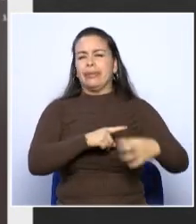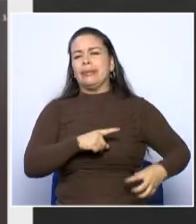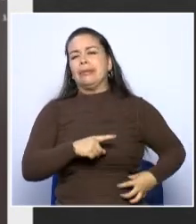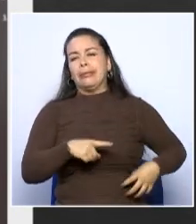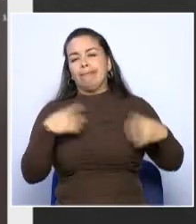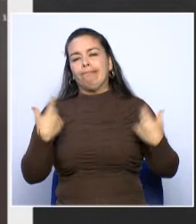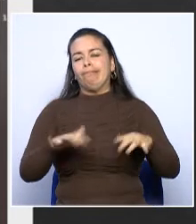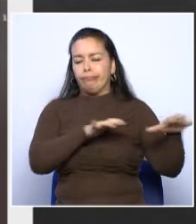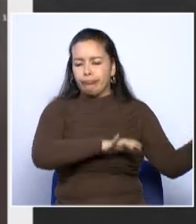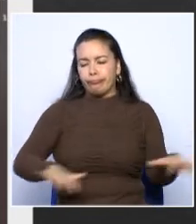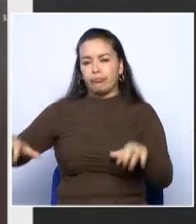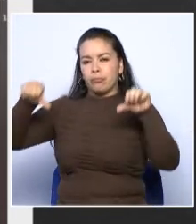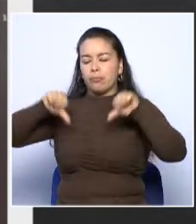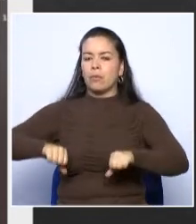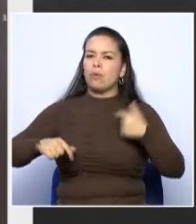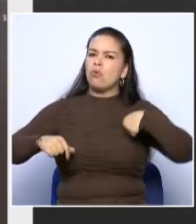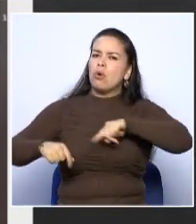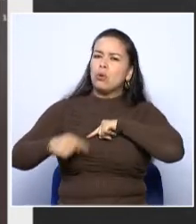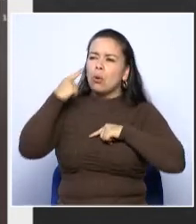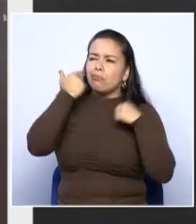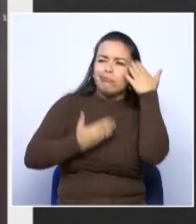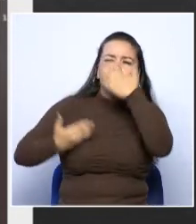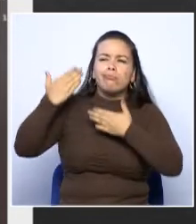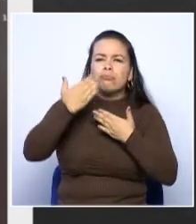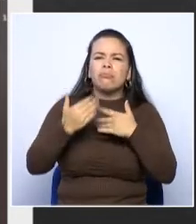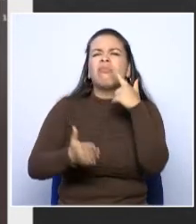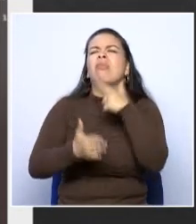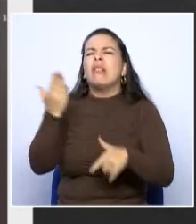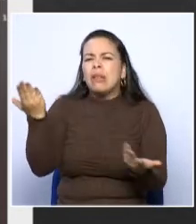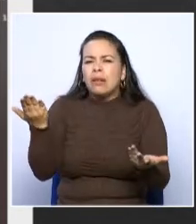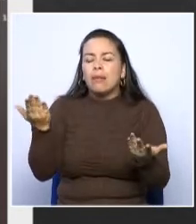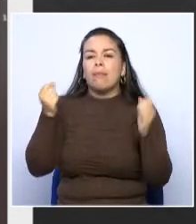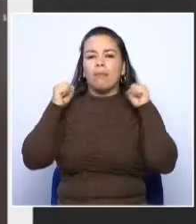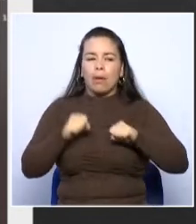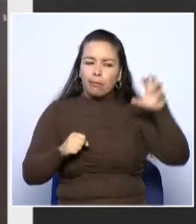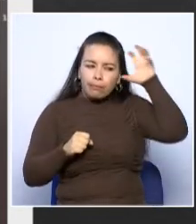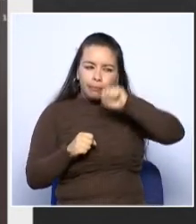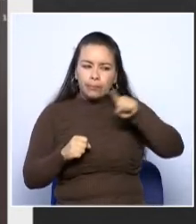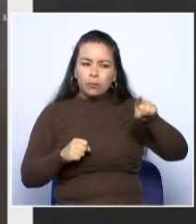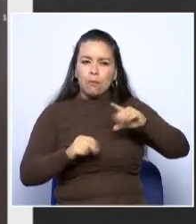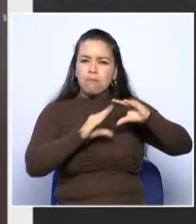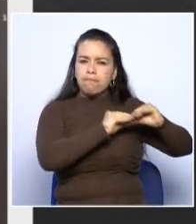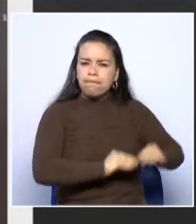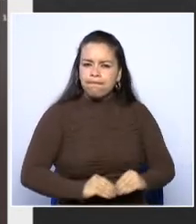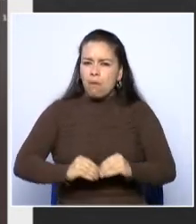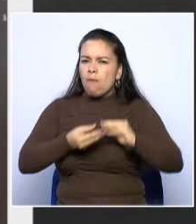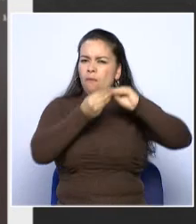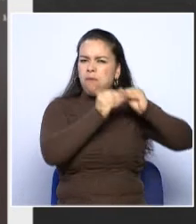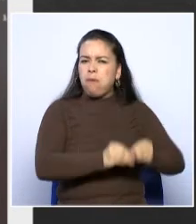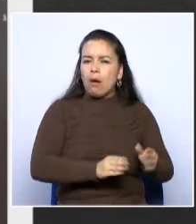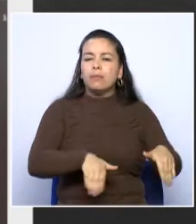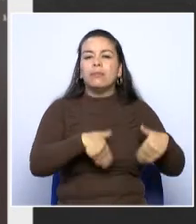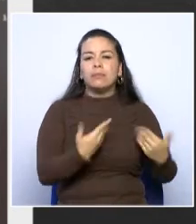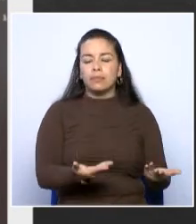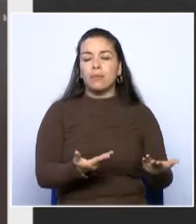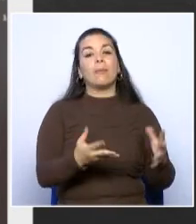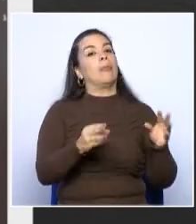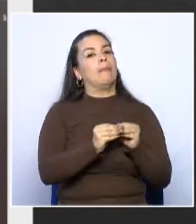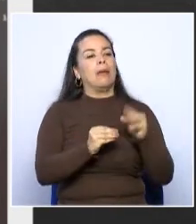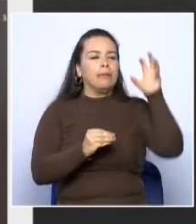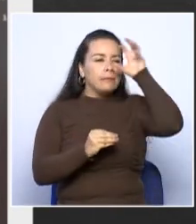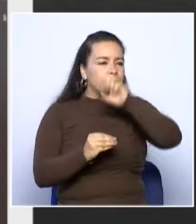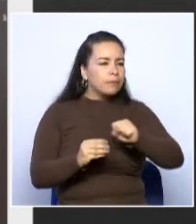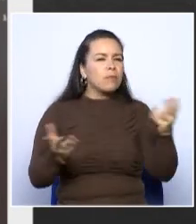eso. Entonces, ¿nosotros qué podemos valorar en la ecografía hepática? Pues podemos ver fácilmente la anatomía y podemos determinar